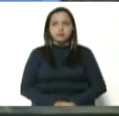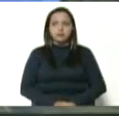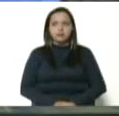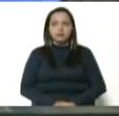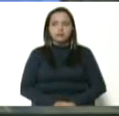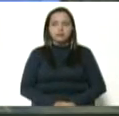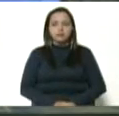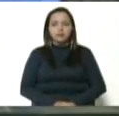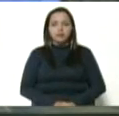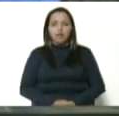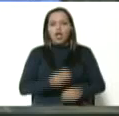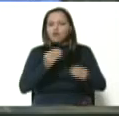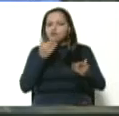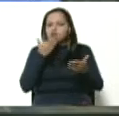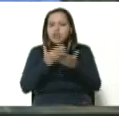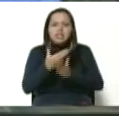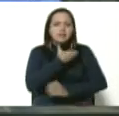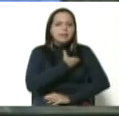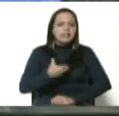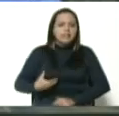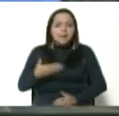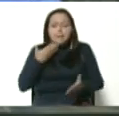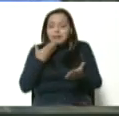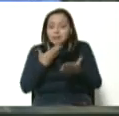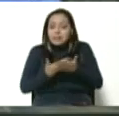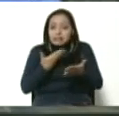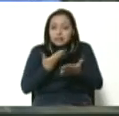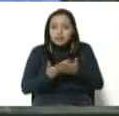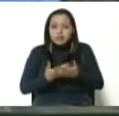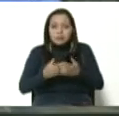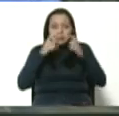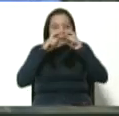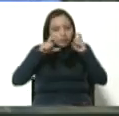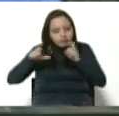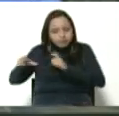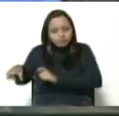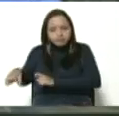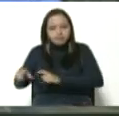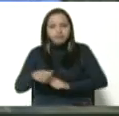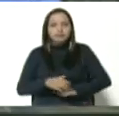Muchas gracias, ciudadano presidente. Con su permiso, me quito el tapabocas.